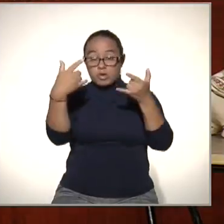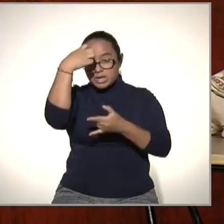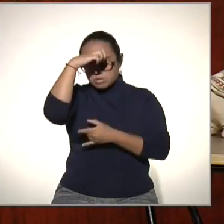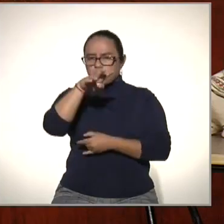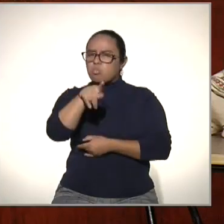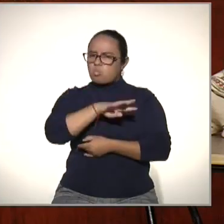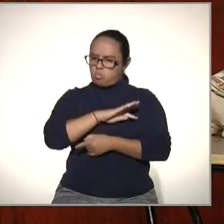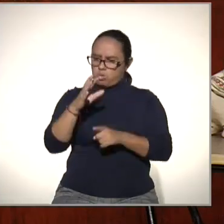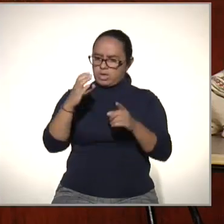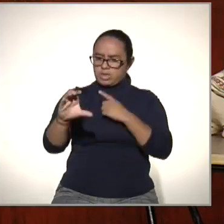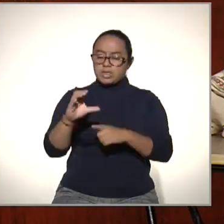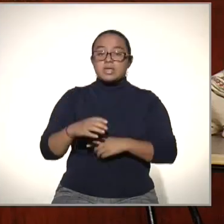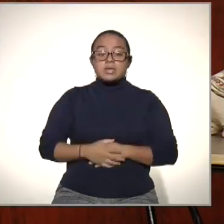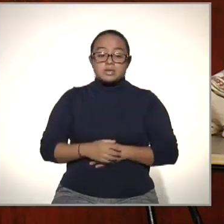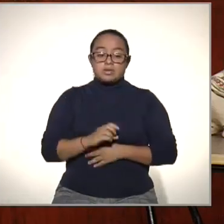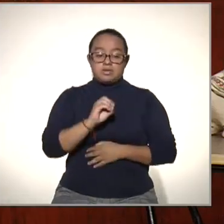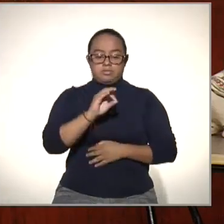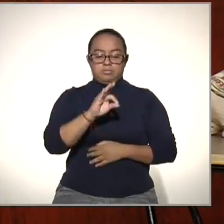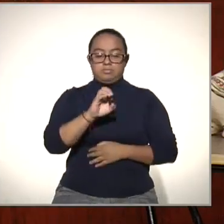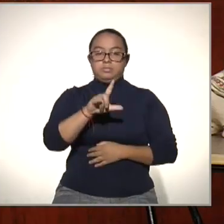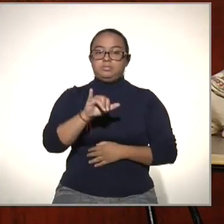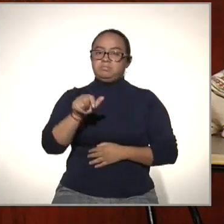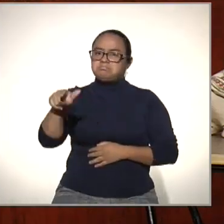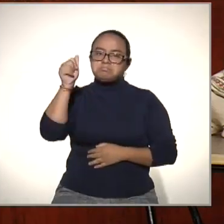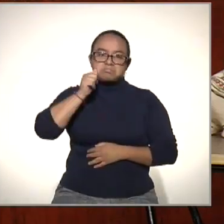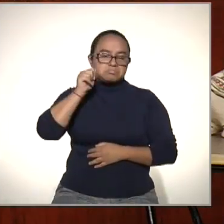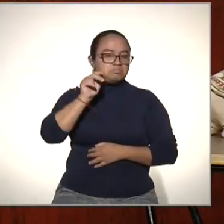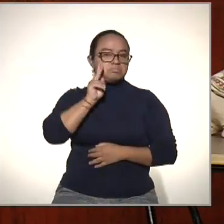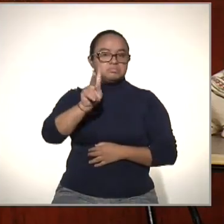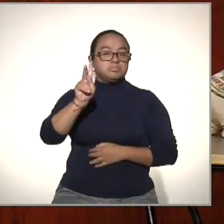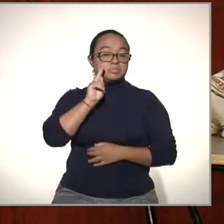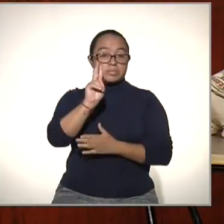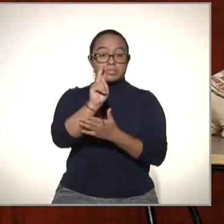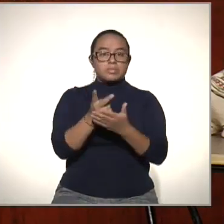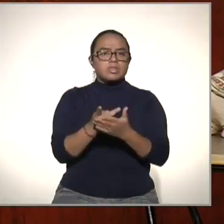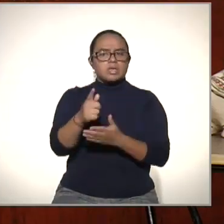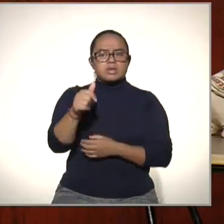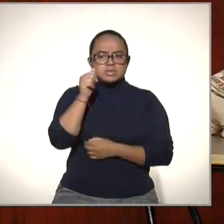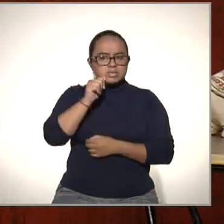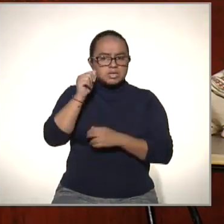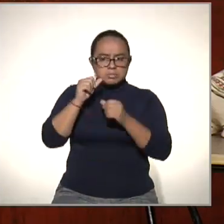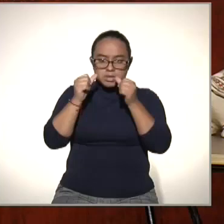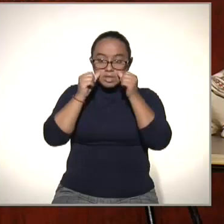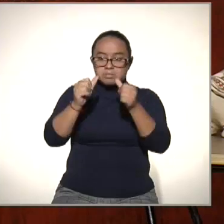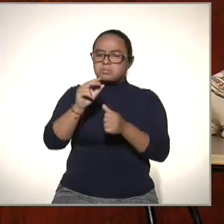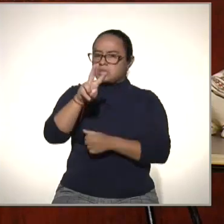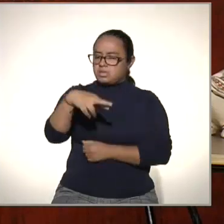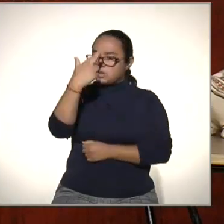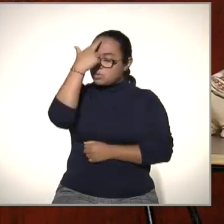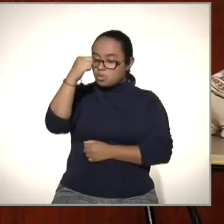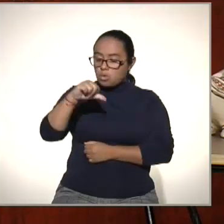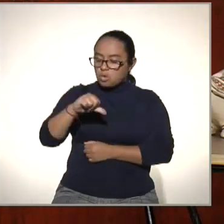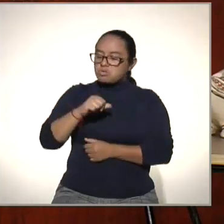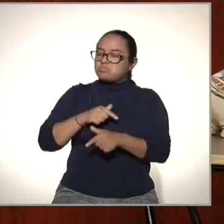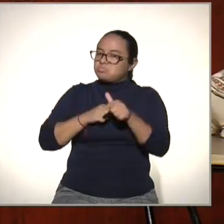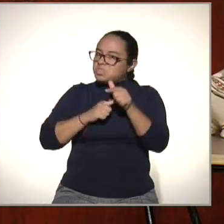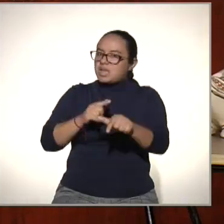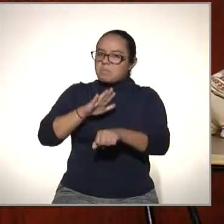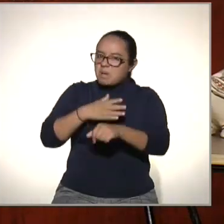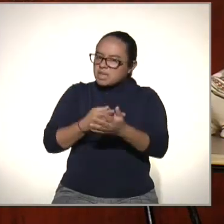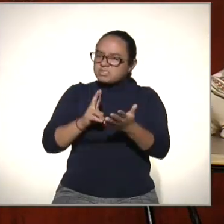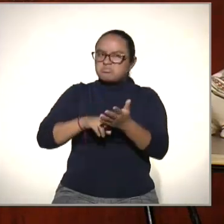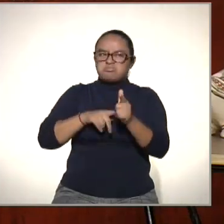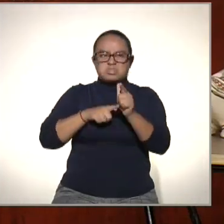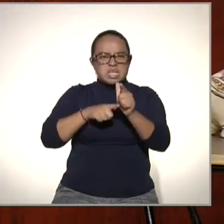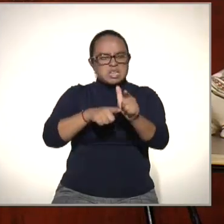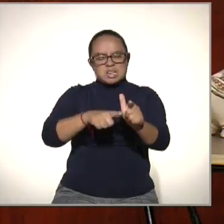gracias, Rose. Y Ofelia también, que es una fiel seguidora de este programa y que siempre vemos que está muy atenta y tiene mucha razón. Hoy vamos a reaprender, vamos a derribar